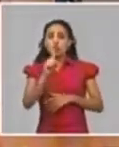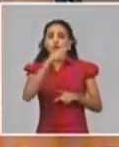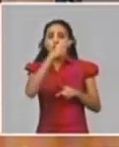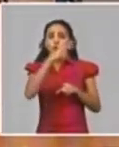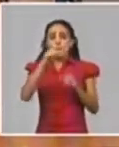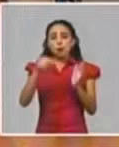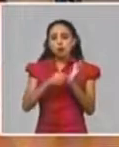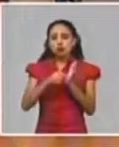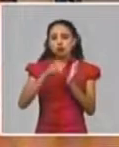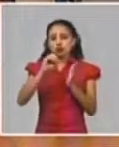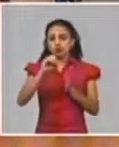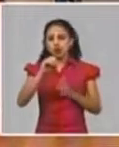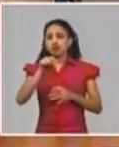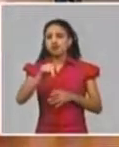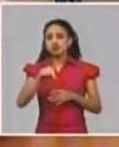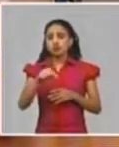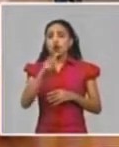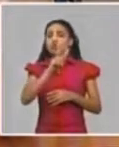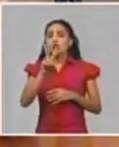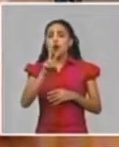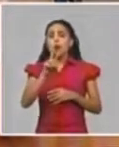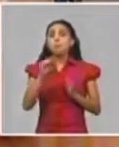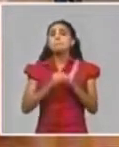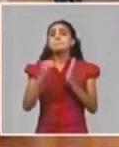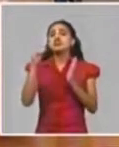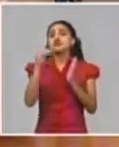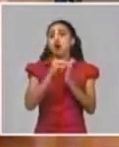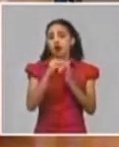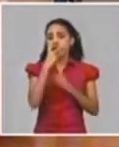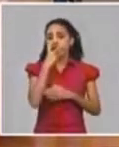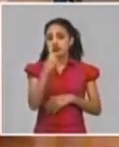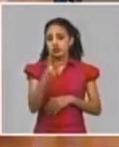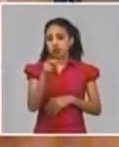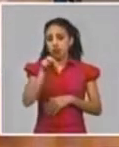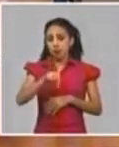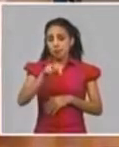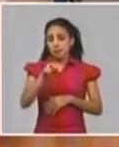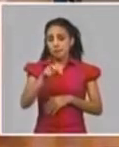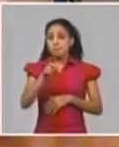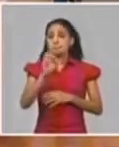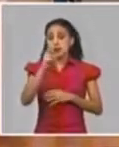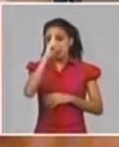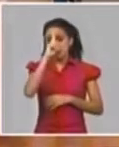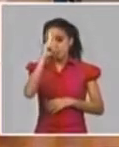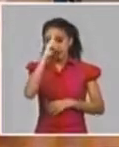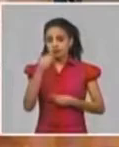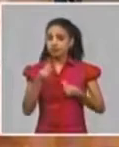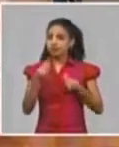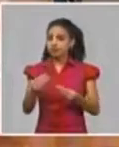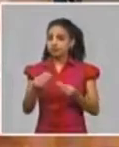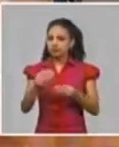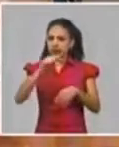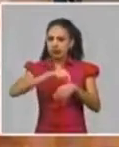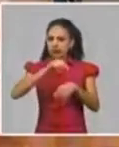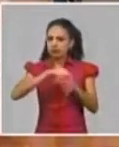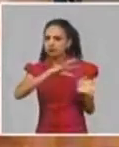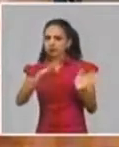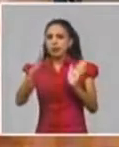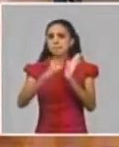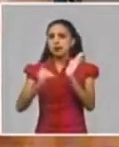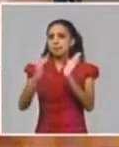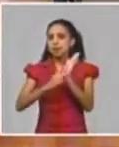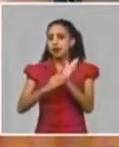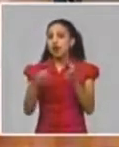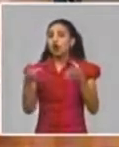o prácticamente casi 2 billones de atenciones médicas se han brindado. Como promedio mensual, las brigadas